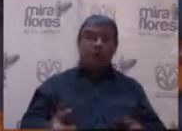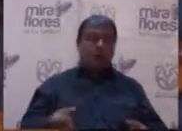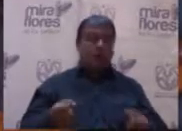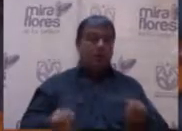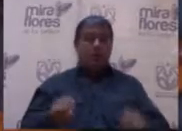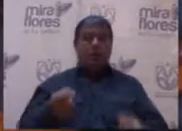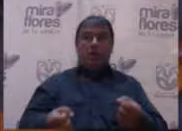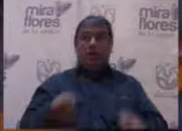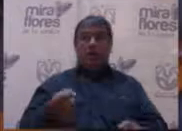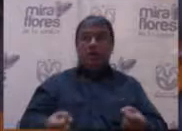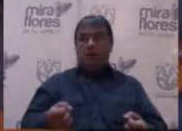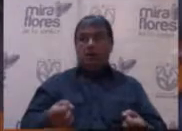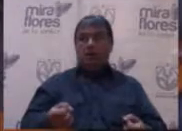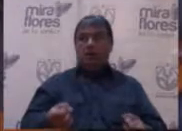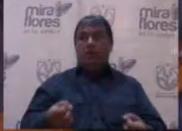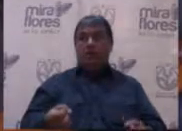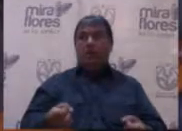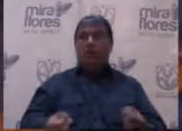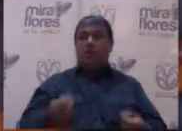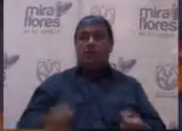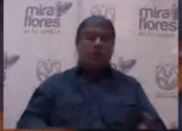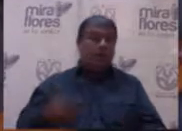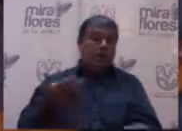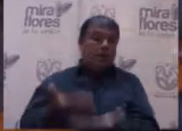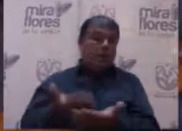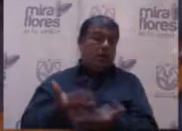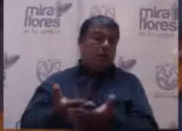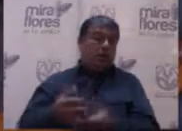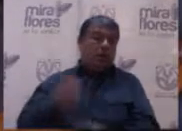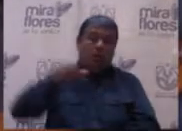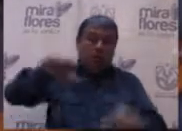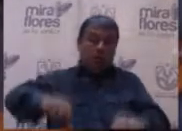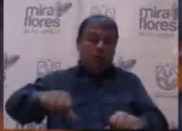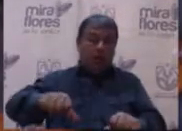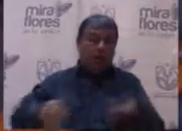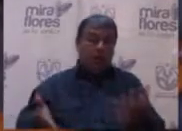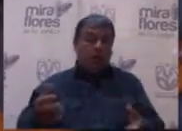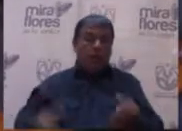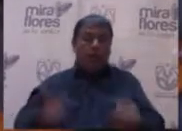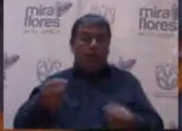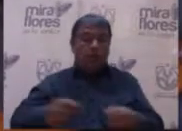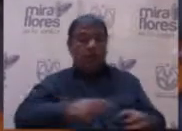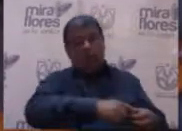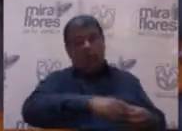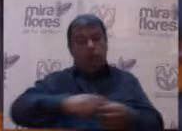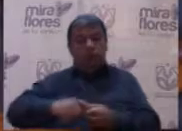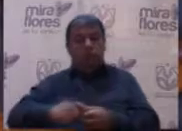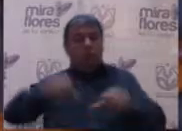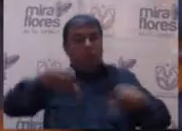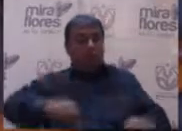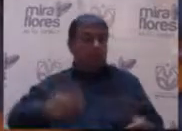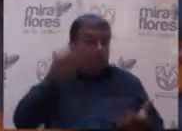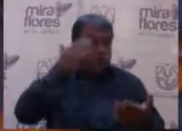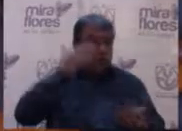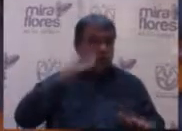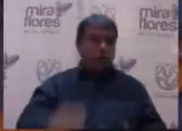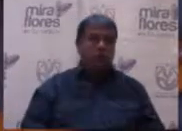vehículo llegara y llegó malogrado, puede ser que el vehículo se malogró con el arrastre, en realidad no lo